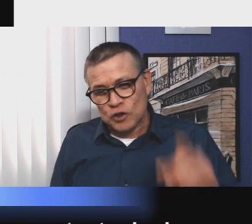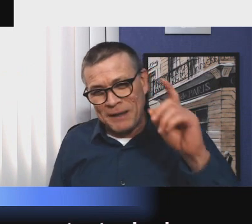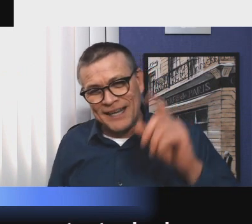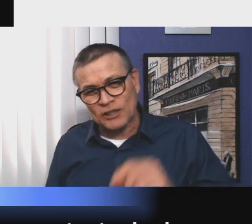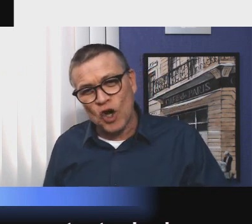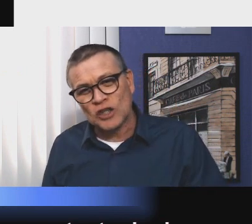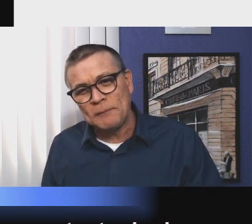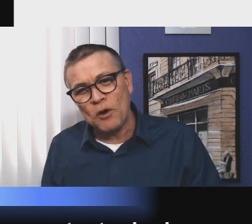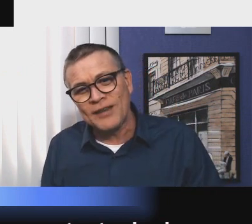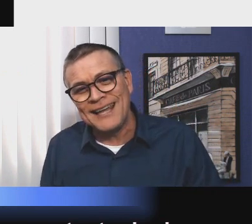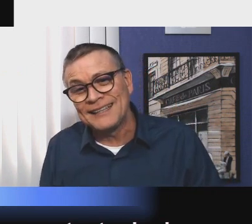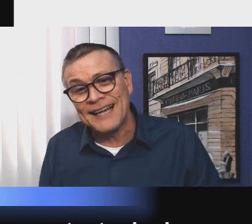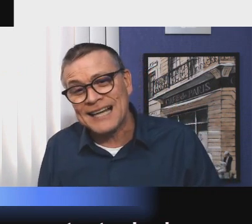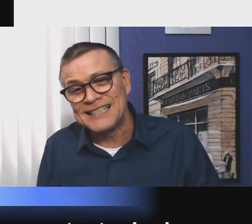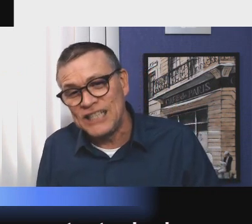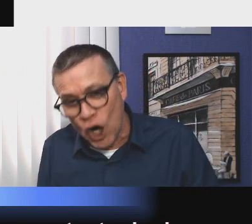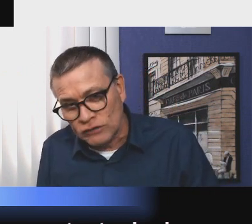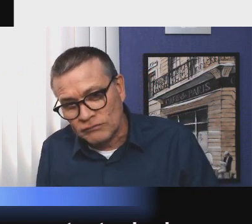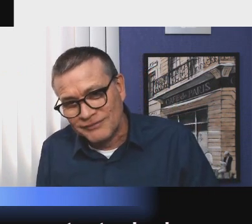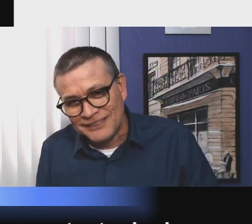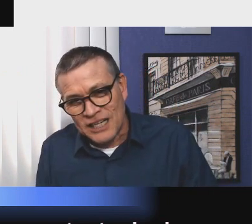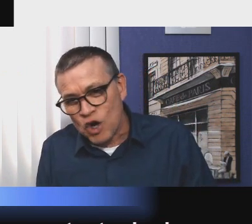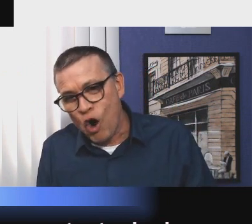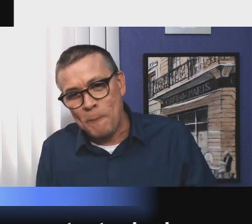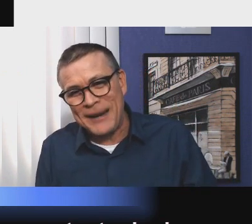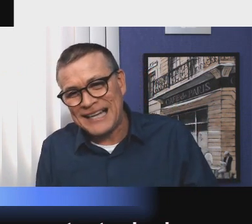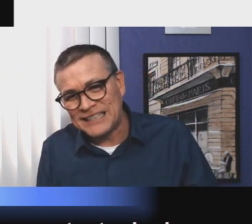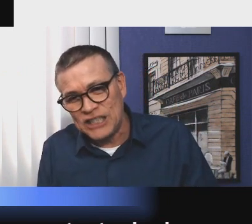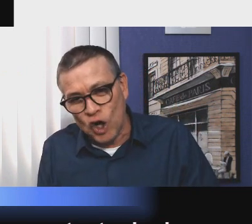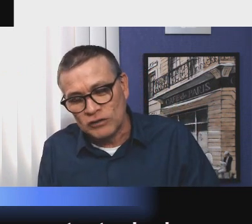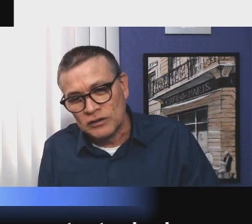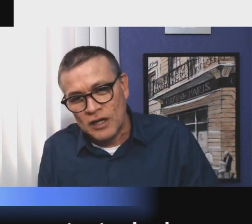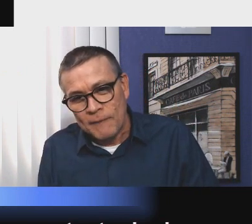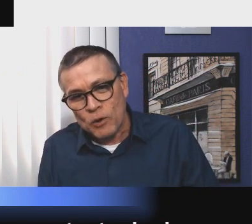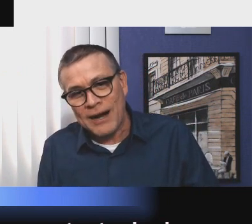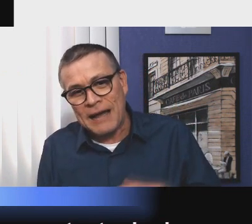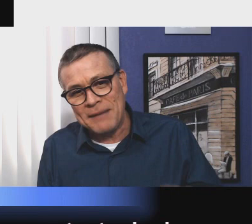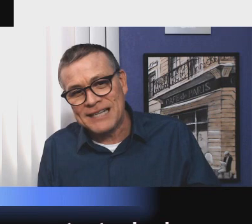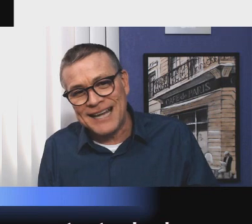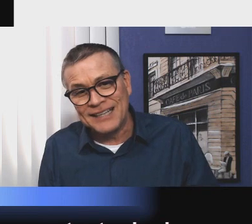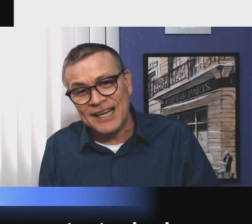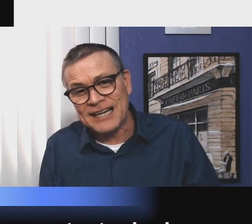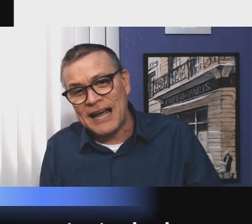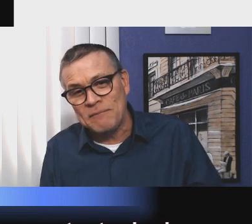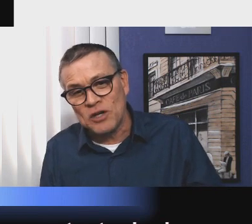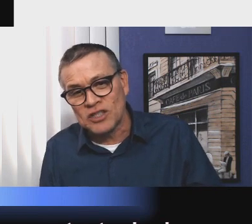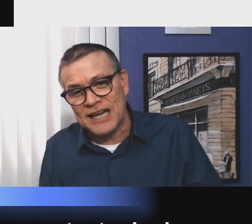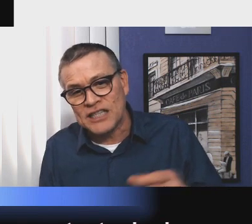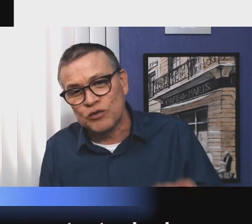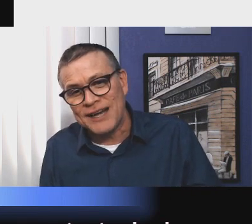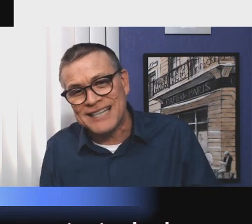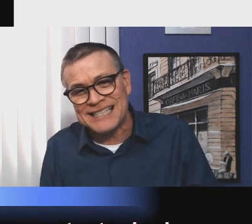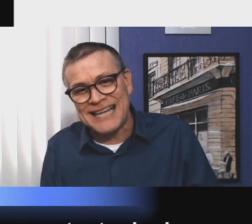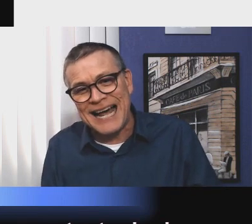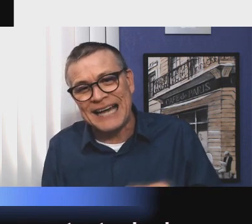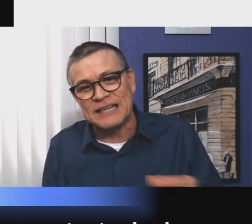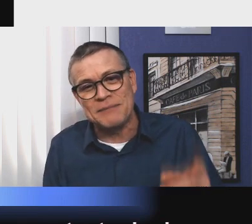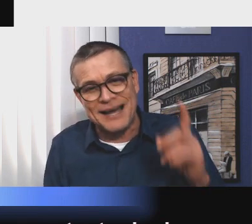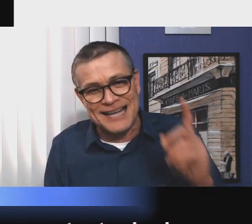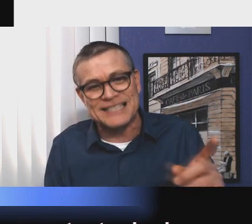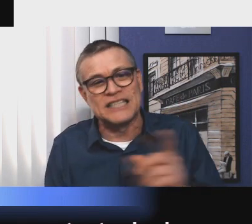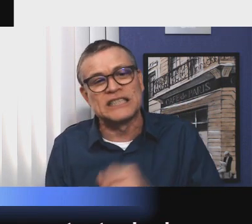suspender todo tipo de interacción cooperación programas de intercambios de las fuerzas